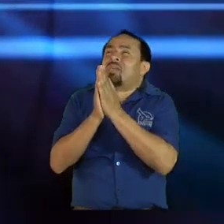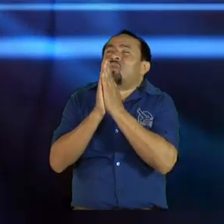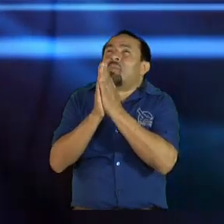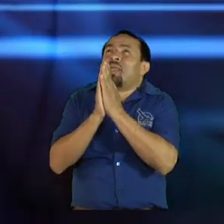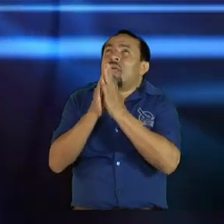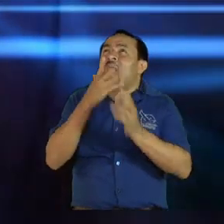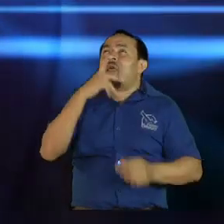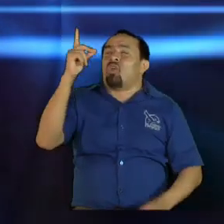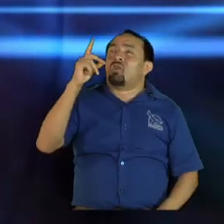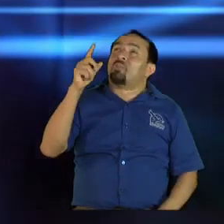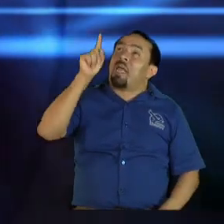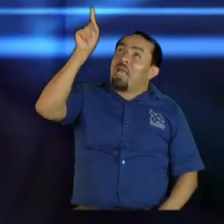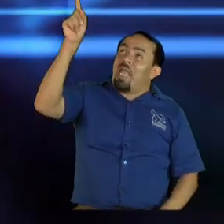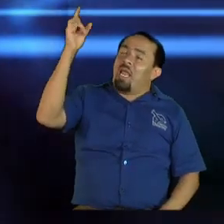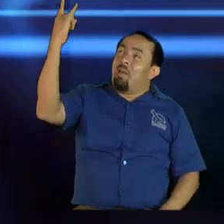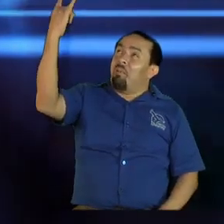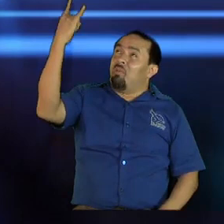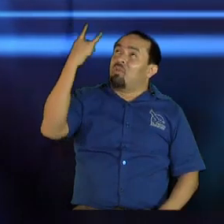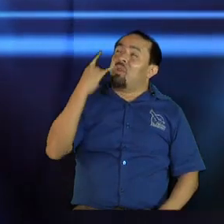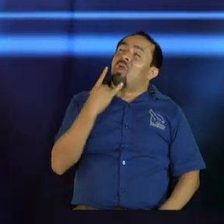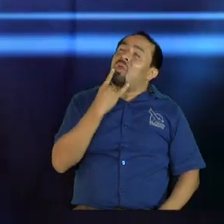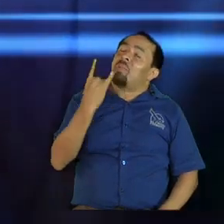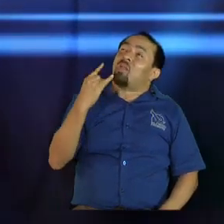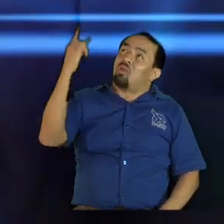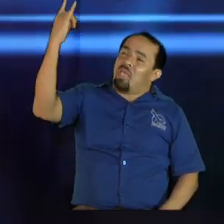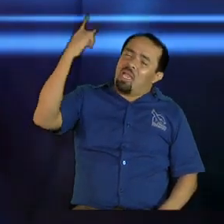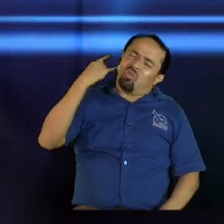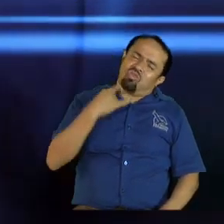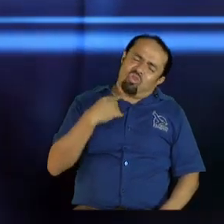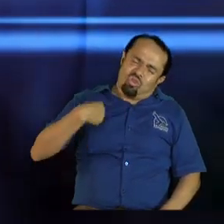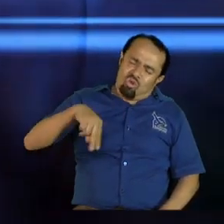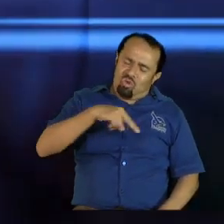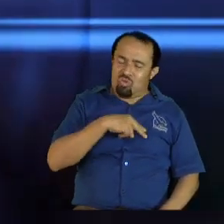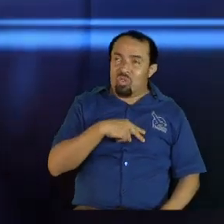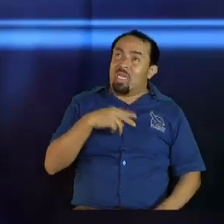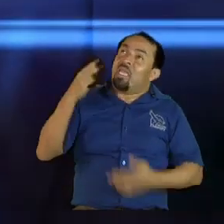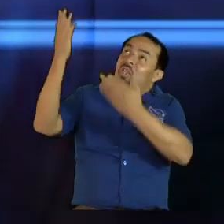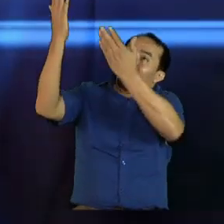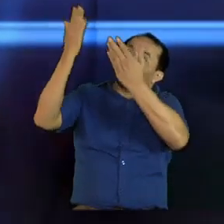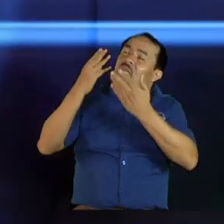Y el Señor nos perdona. Y nos da un corazón puro.